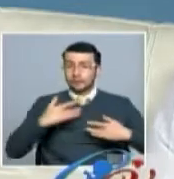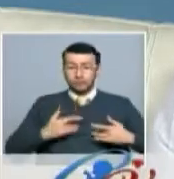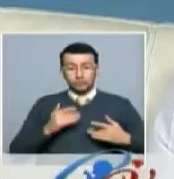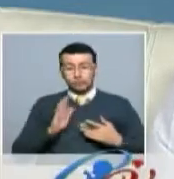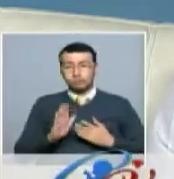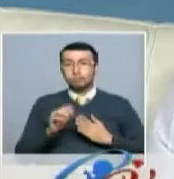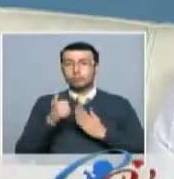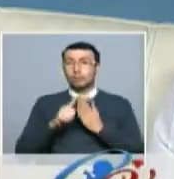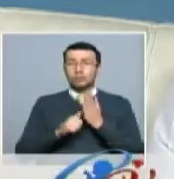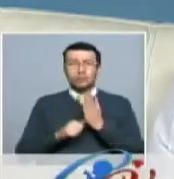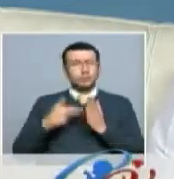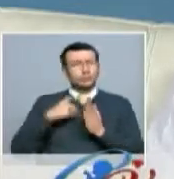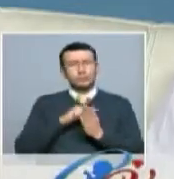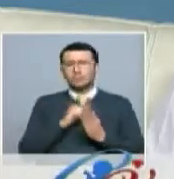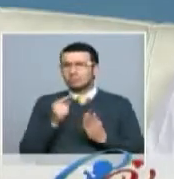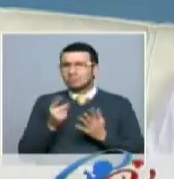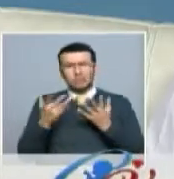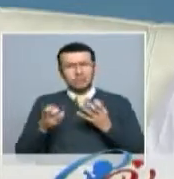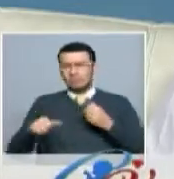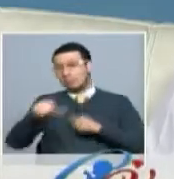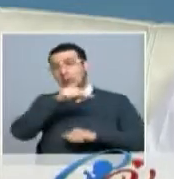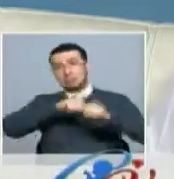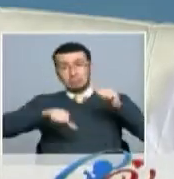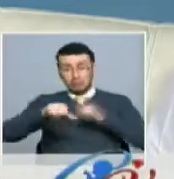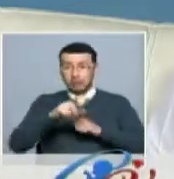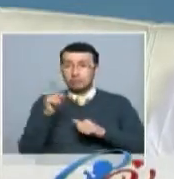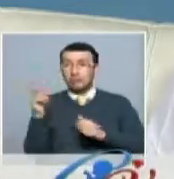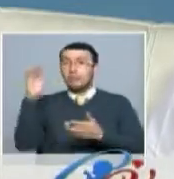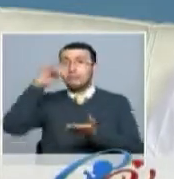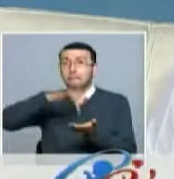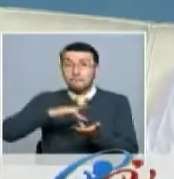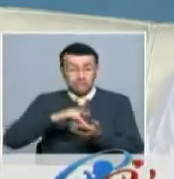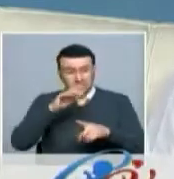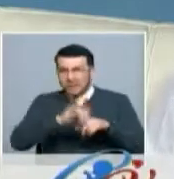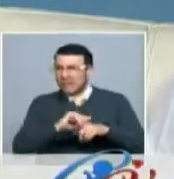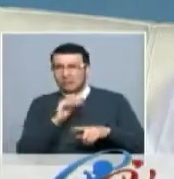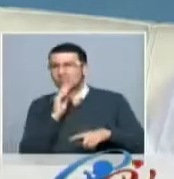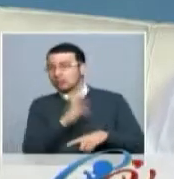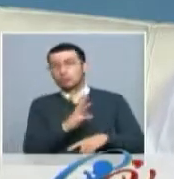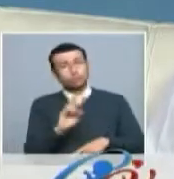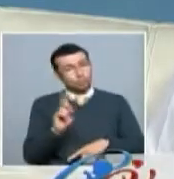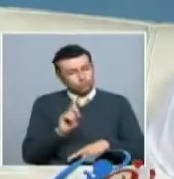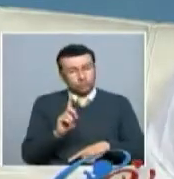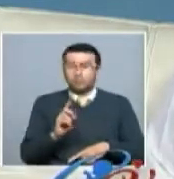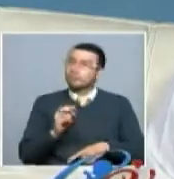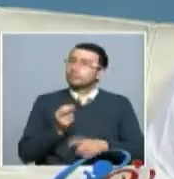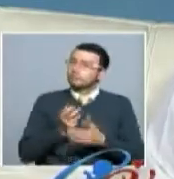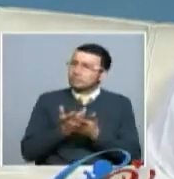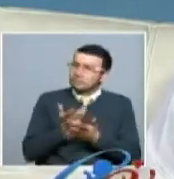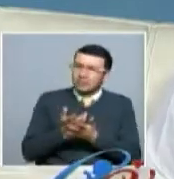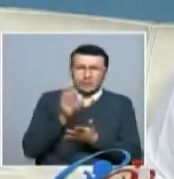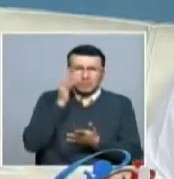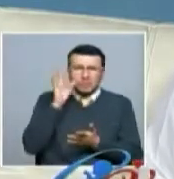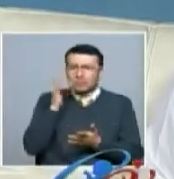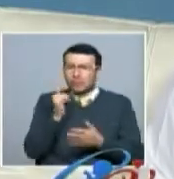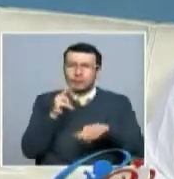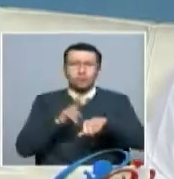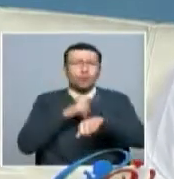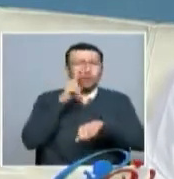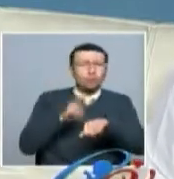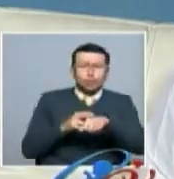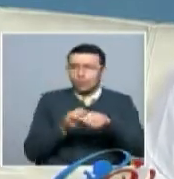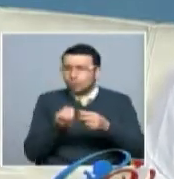programa nosotros nunca pretendemos reemplazar una consulta médica, tampoco este es un programa de medicina alternativa ni de